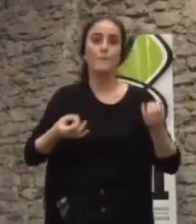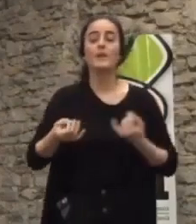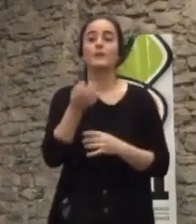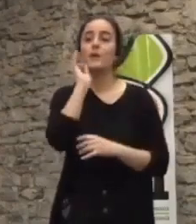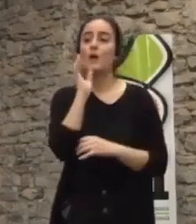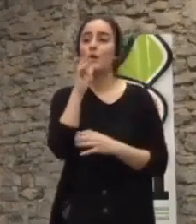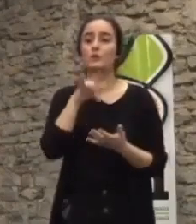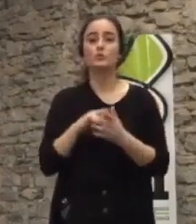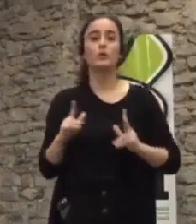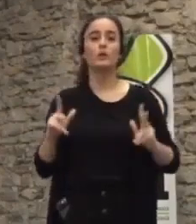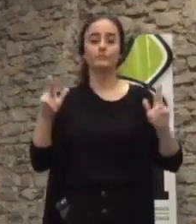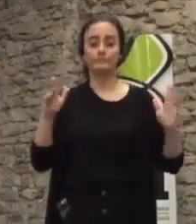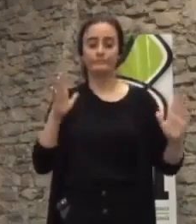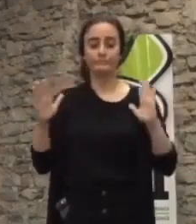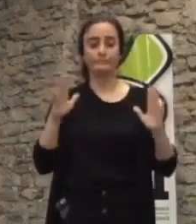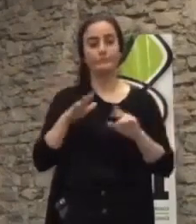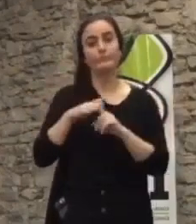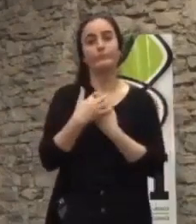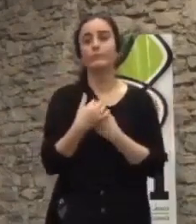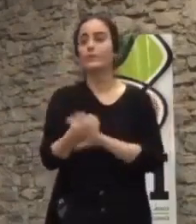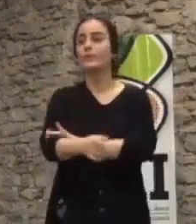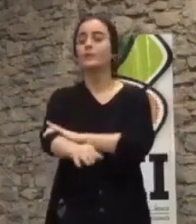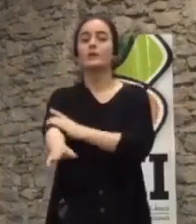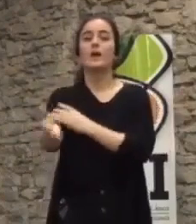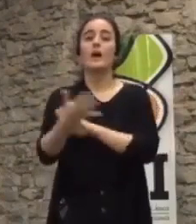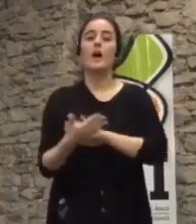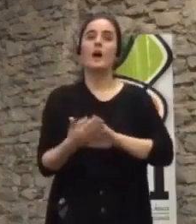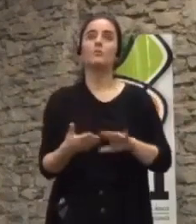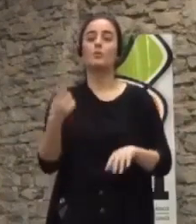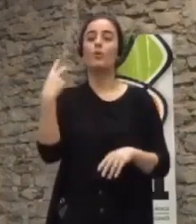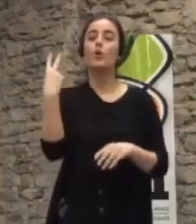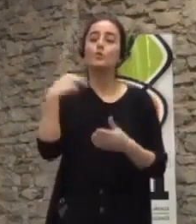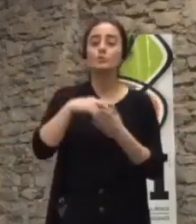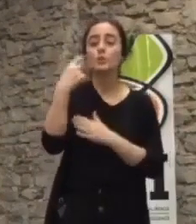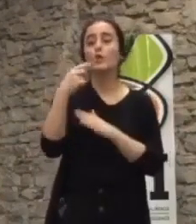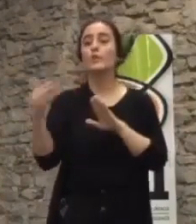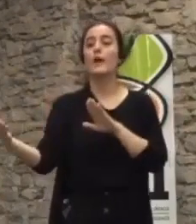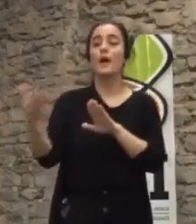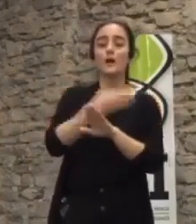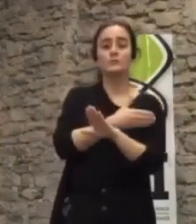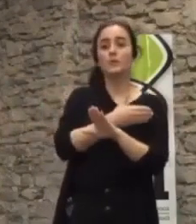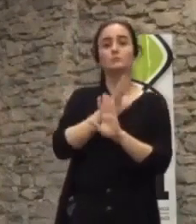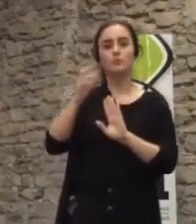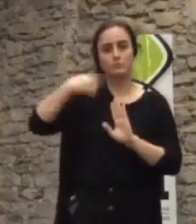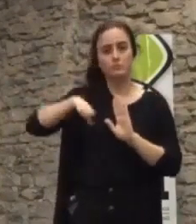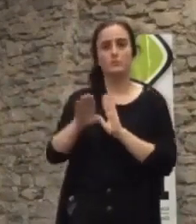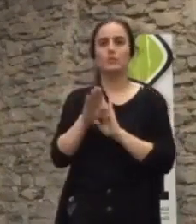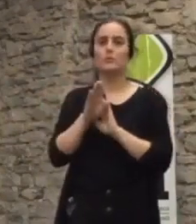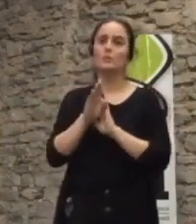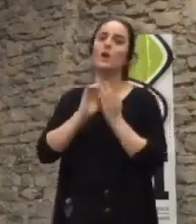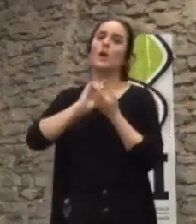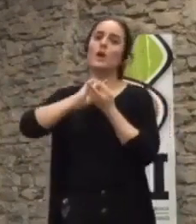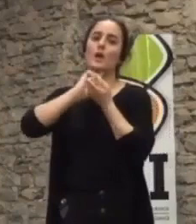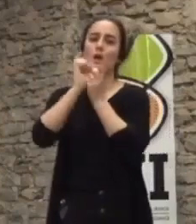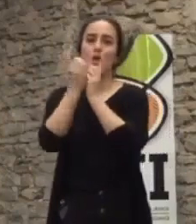Estamos en un momento, aunque os estoy hablando de antes de 2011, ¿no? Este grupo, seguimos en un momento de cambio, ¿no?